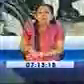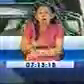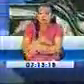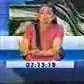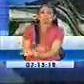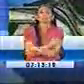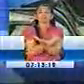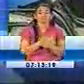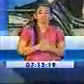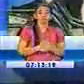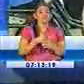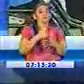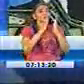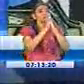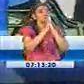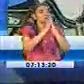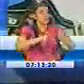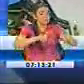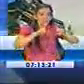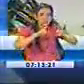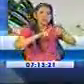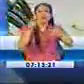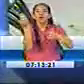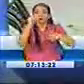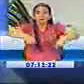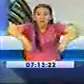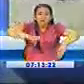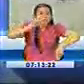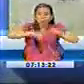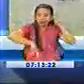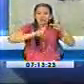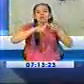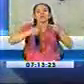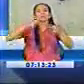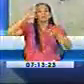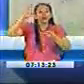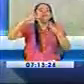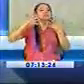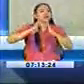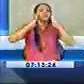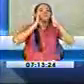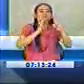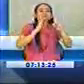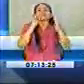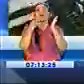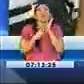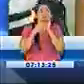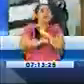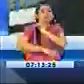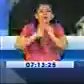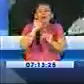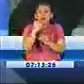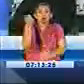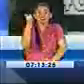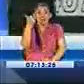respectiva licencia de conducir, que no conduzcan menores de edad. Asimismo, con colaboración de la policía, estamos atendiendo el tema delincuencial. 10 conductores